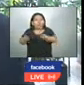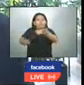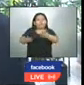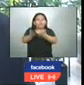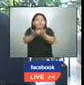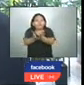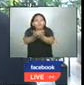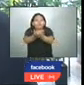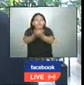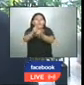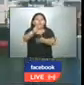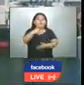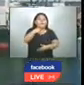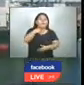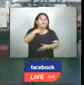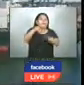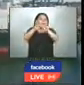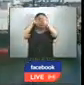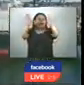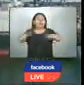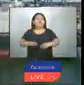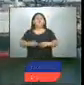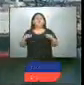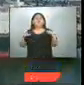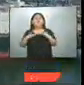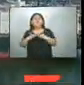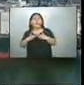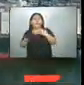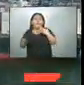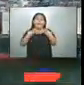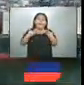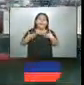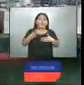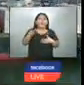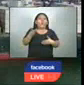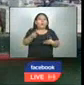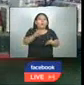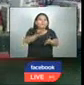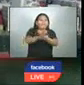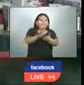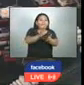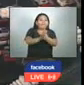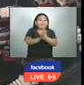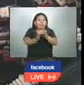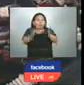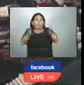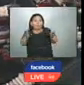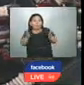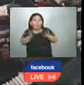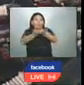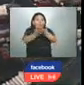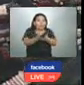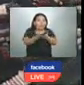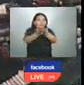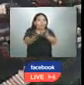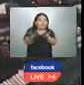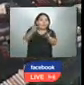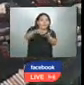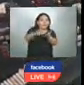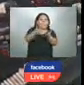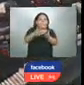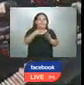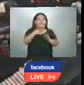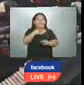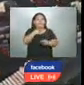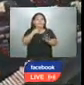todos los negocios en general. A esto le agregan los costos de los fletes en el traslado de las mercancías que mantienen en aprietos al sector,